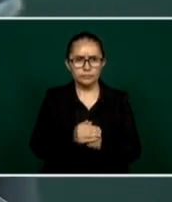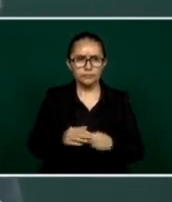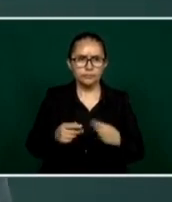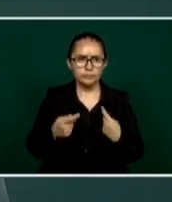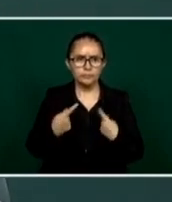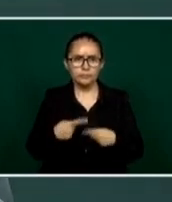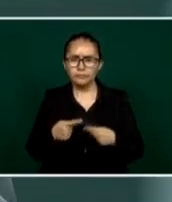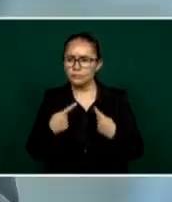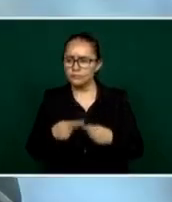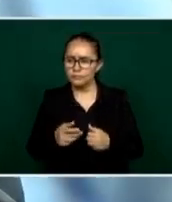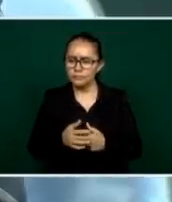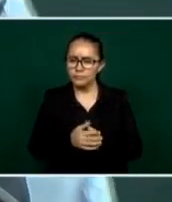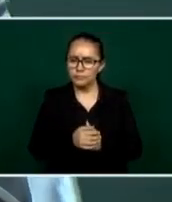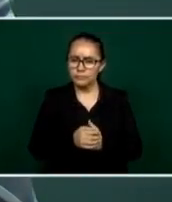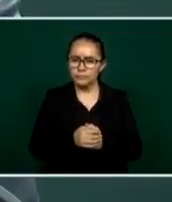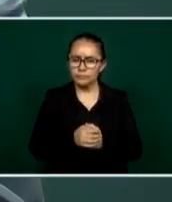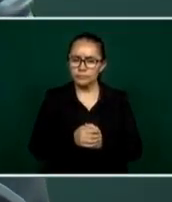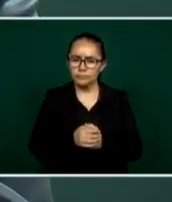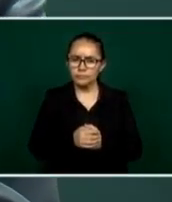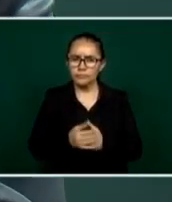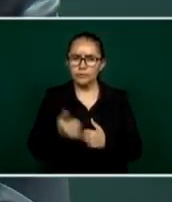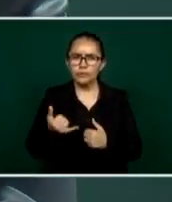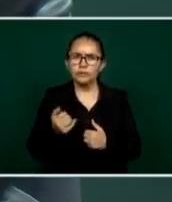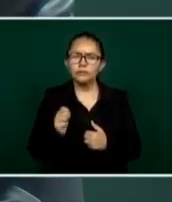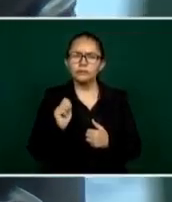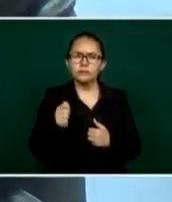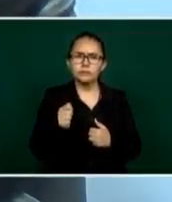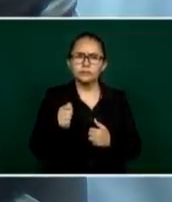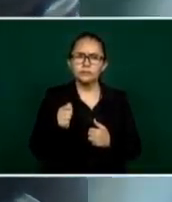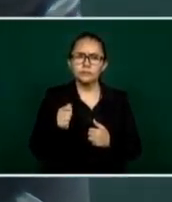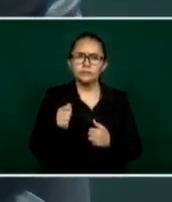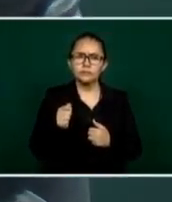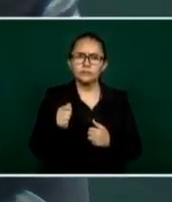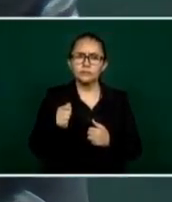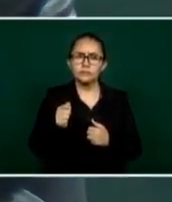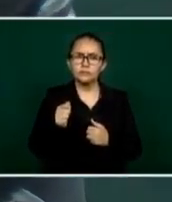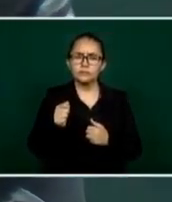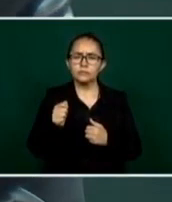y la violencia. Y en esto estamos